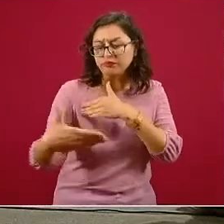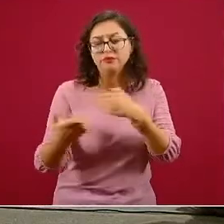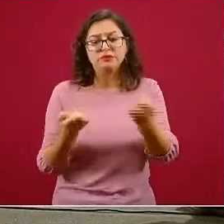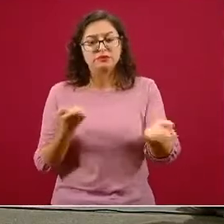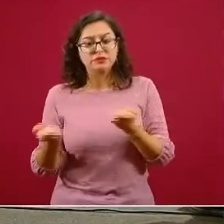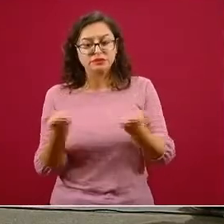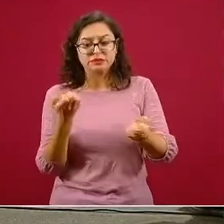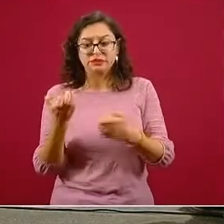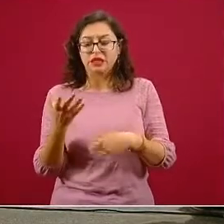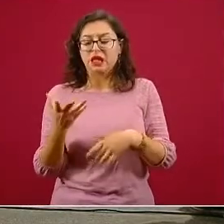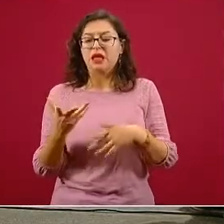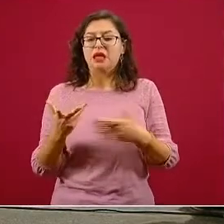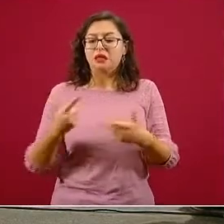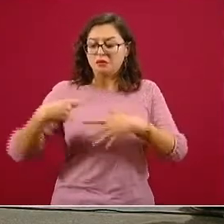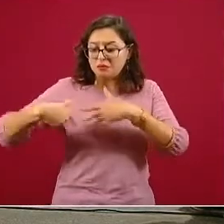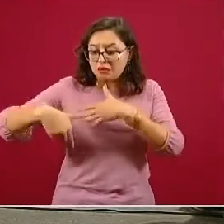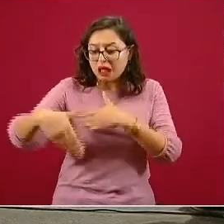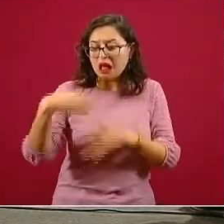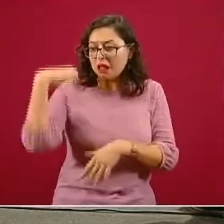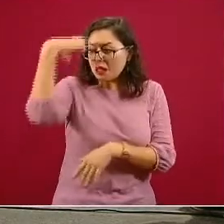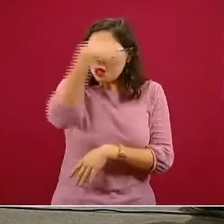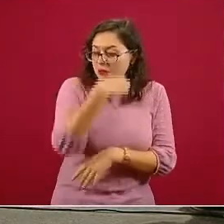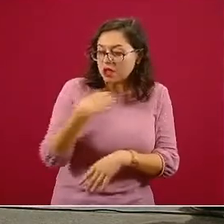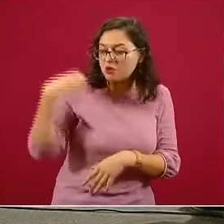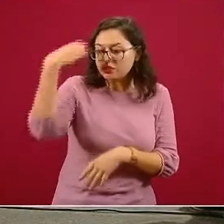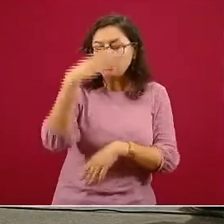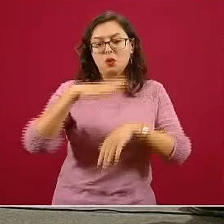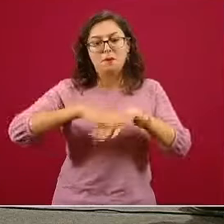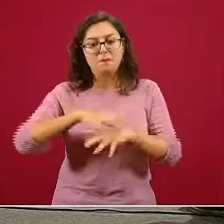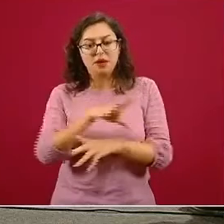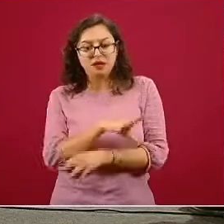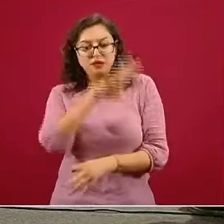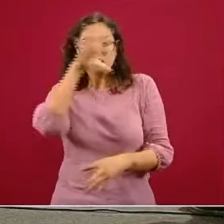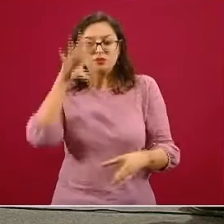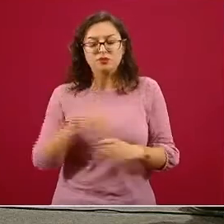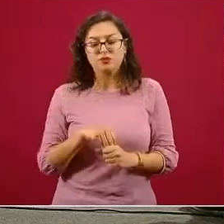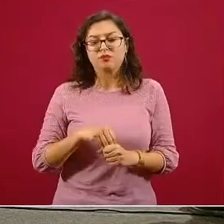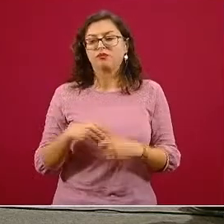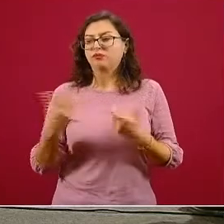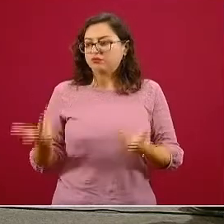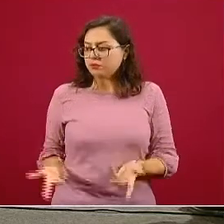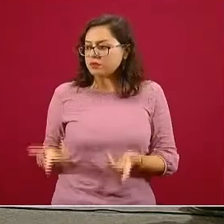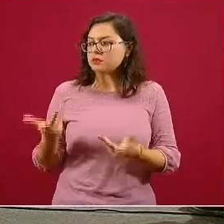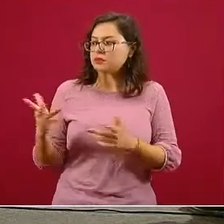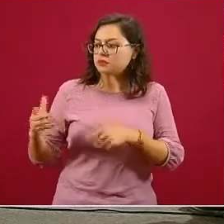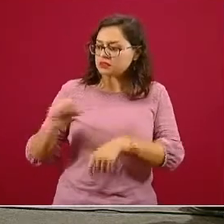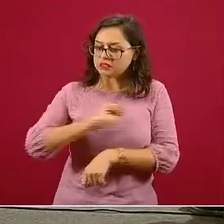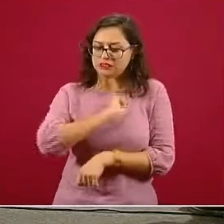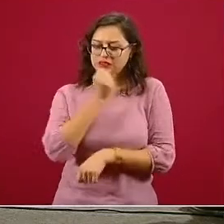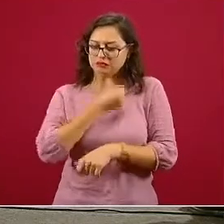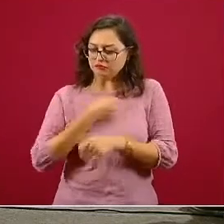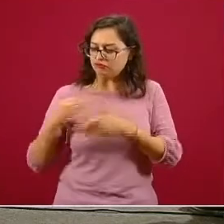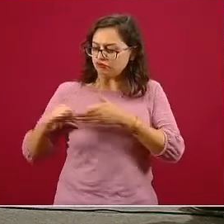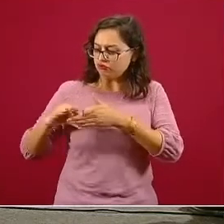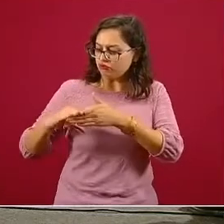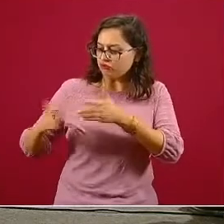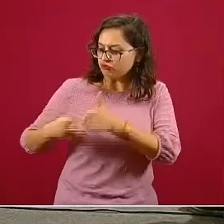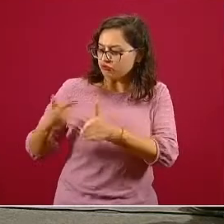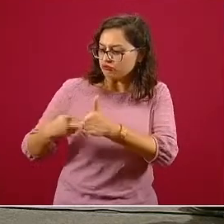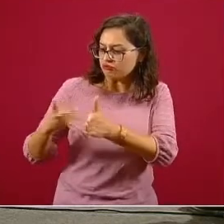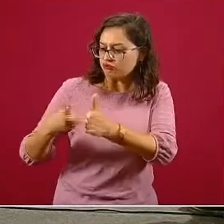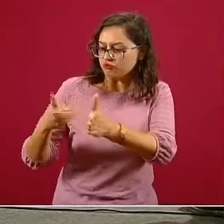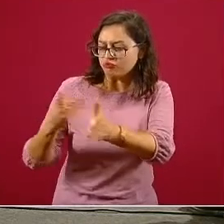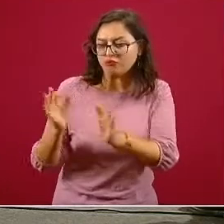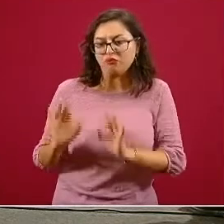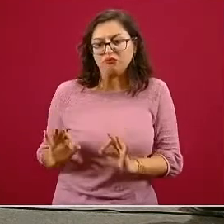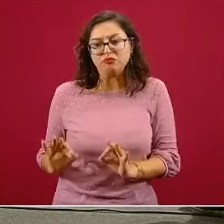evaluación más completa que nos permita hacer una comparación más frecuente del estado de salud y los cambios que tendrá